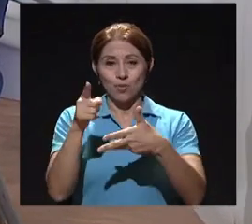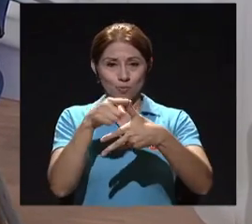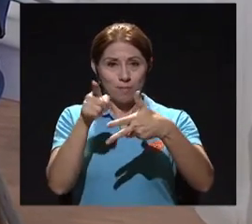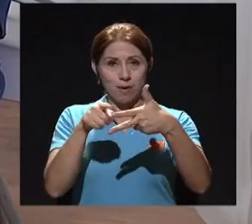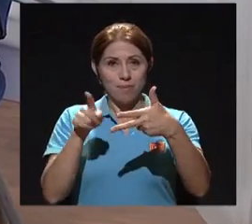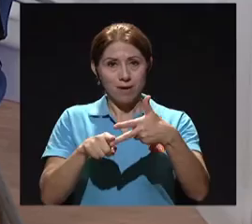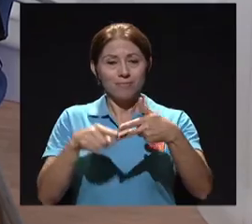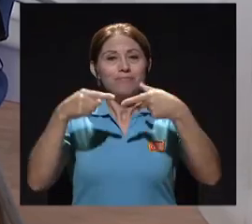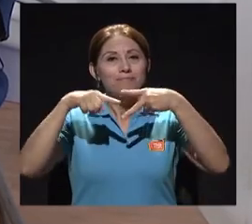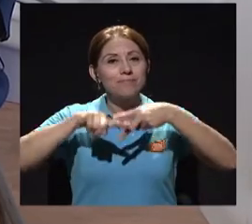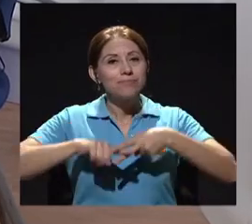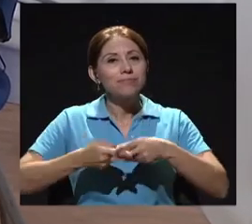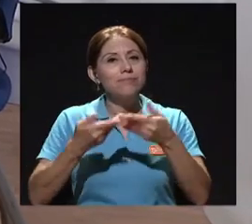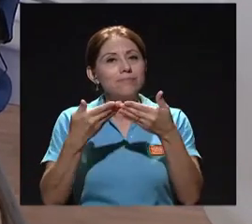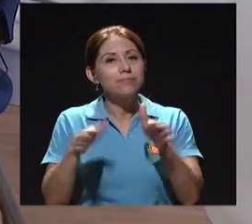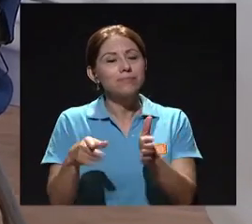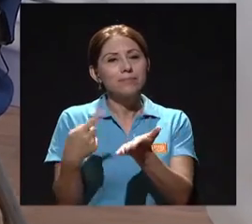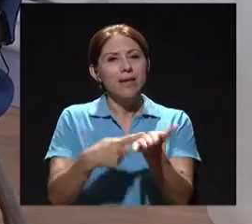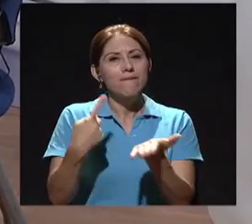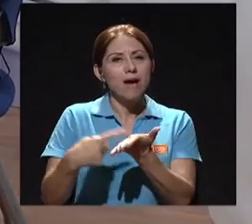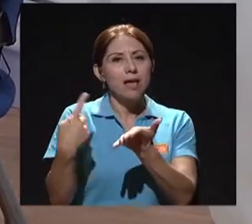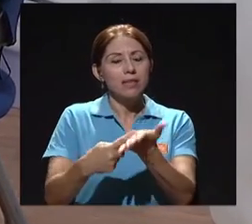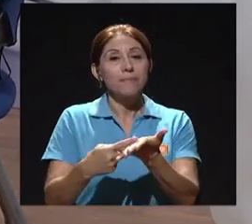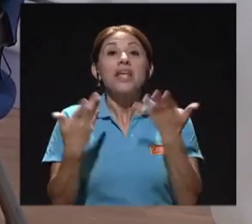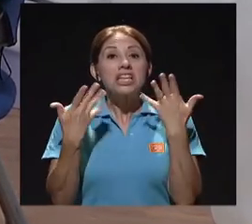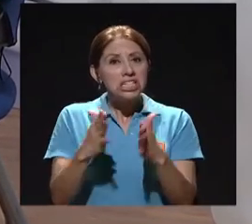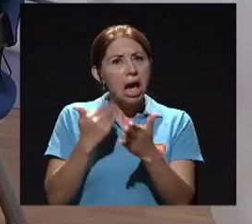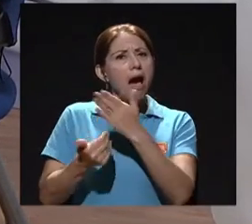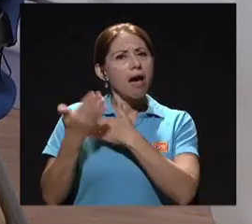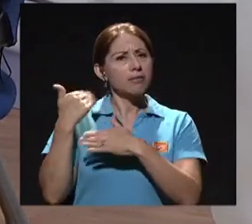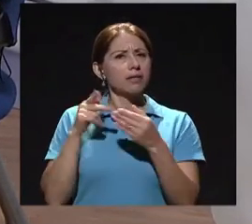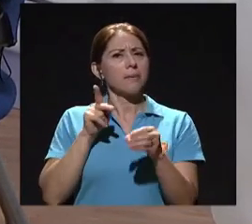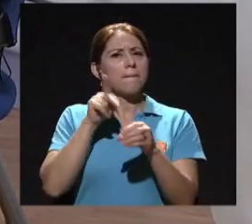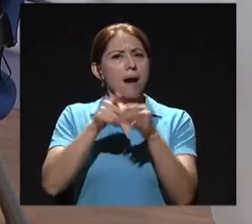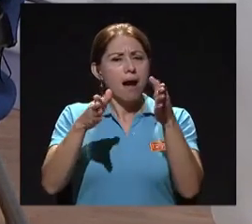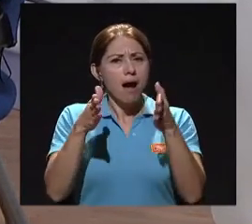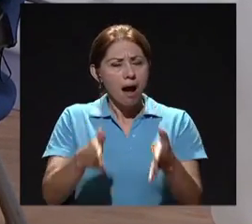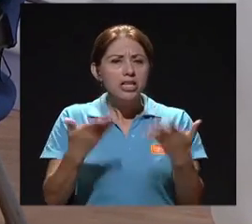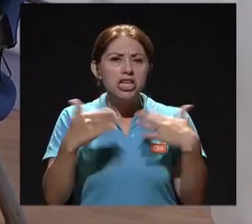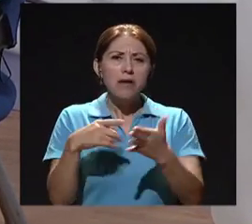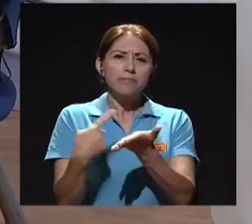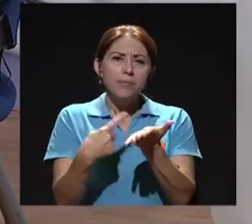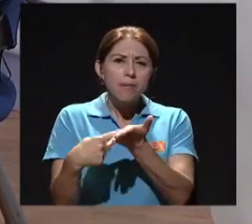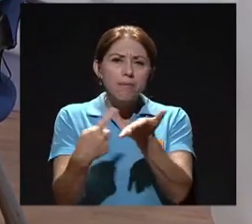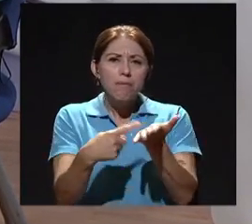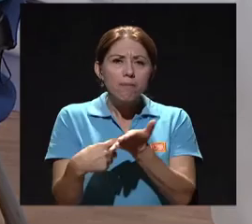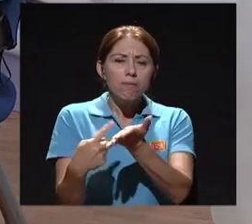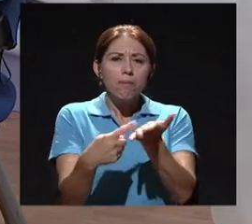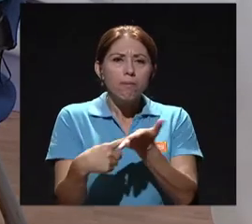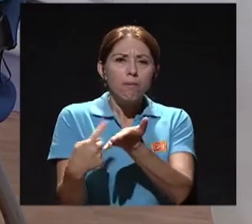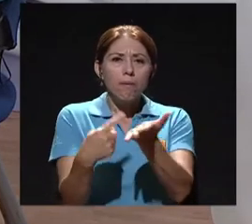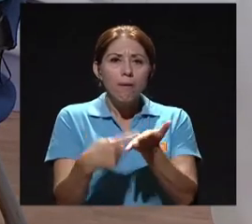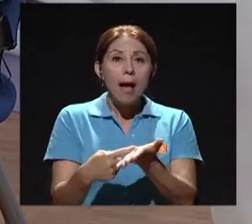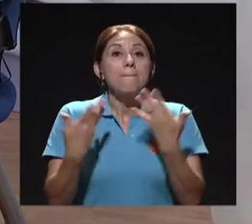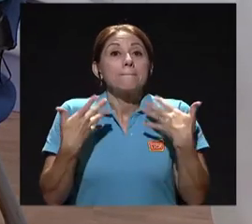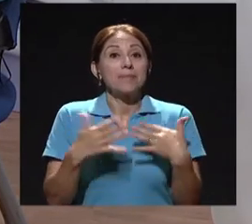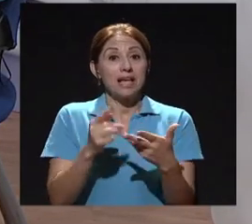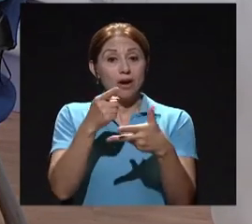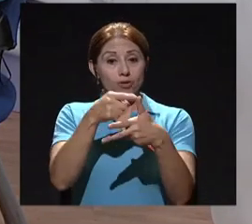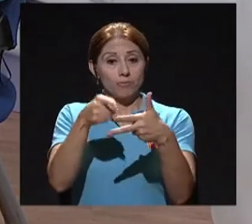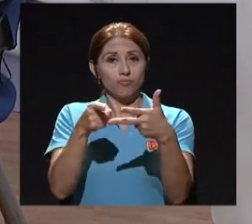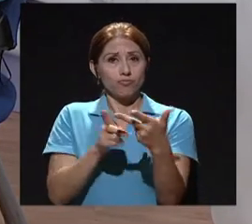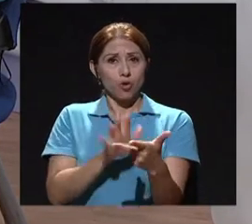verdad ya habían actores que habían venido discutiendo sobre esta necesidad y más bien esos tres proyecto de ley vienen a ser el